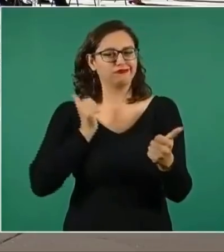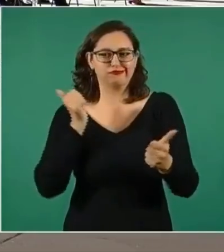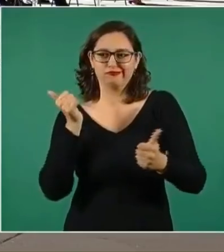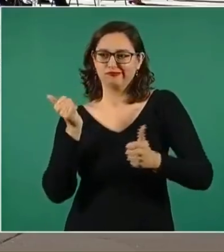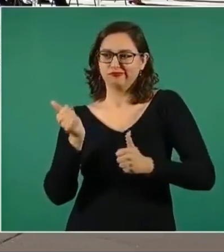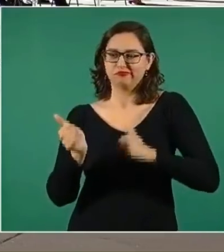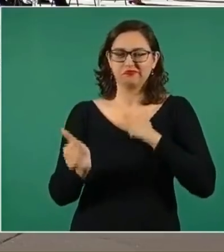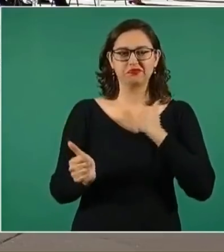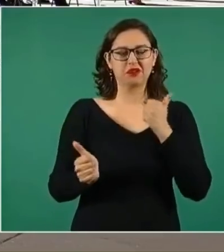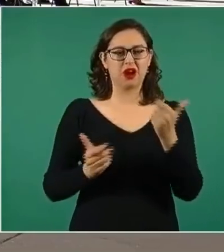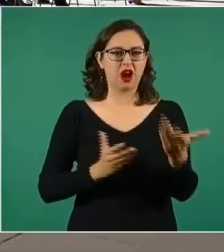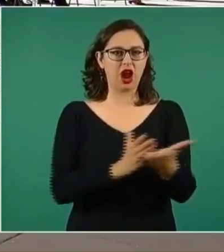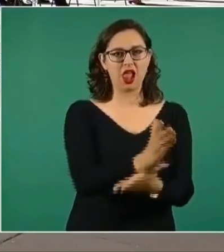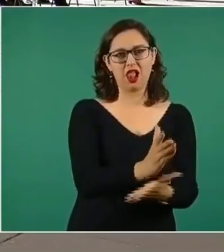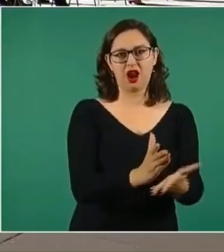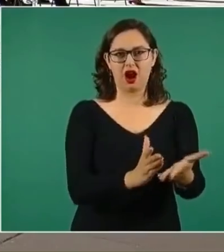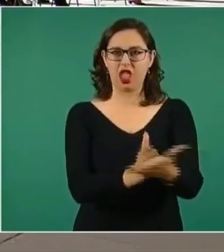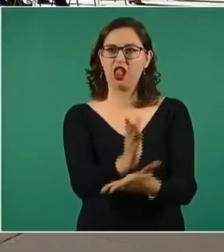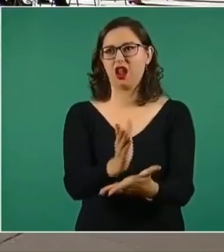con discursos,